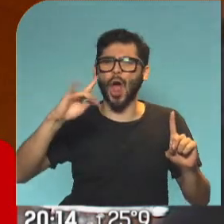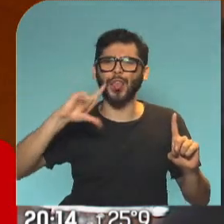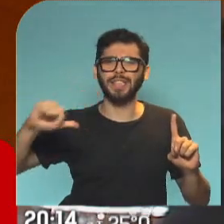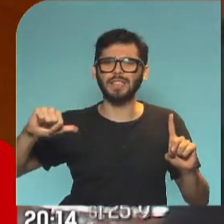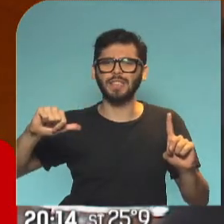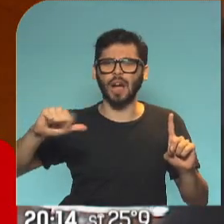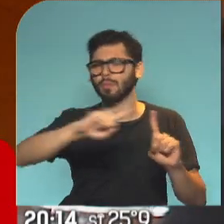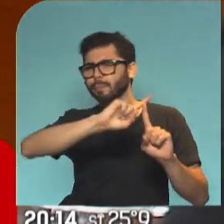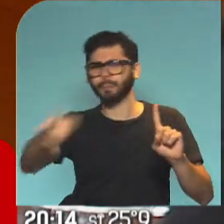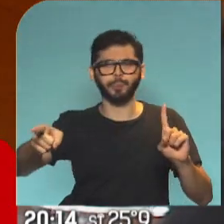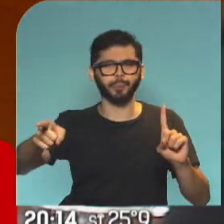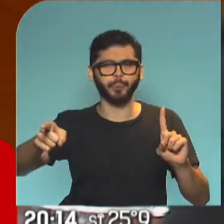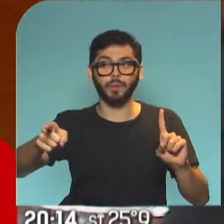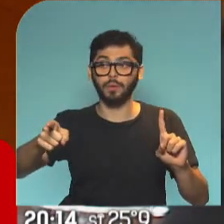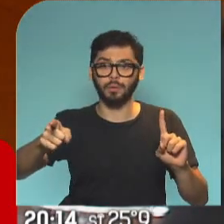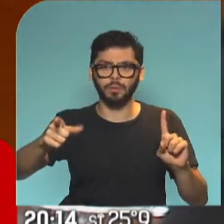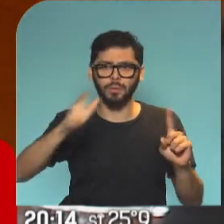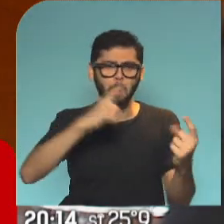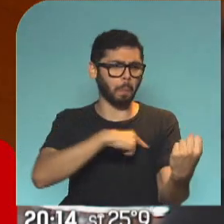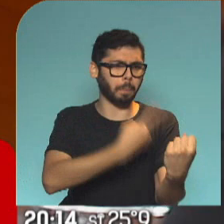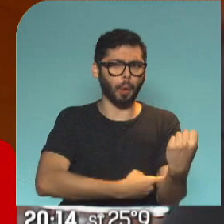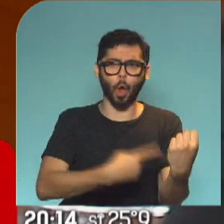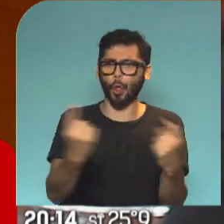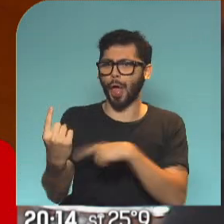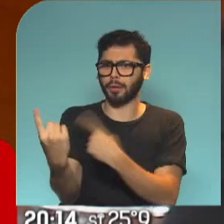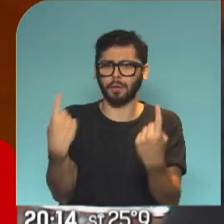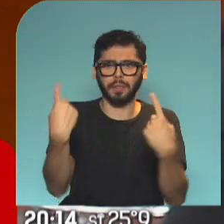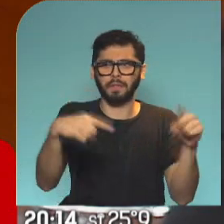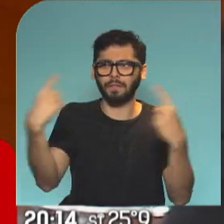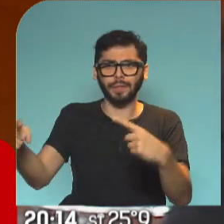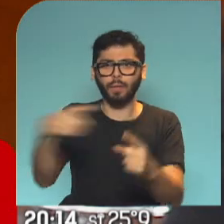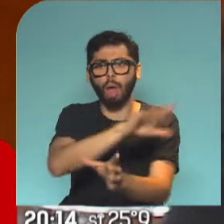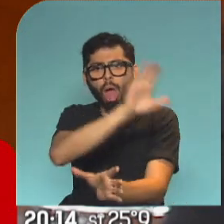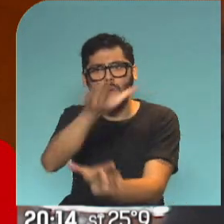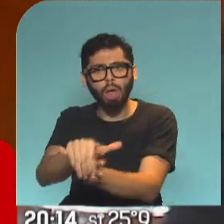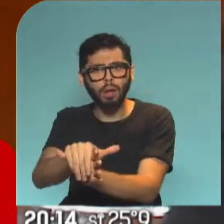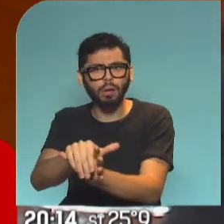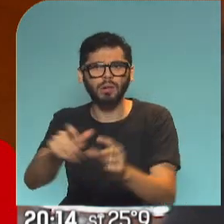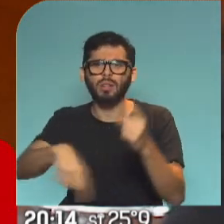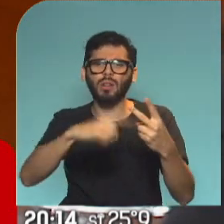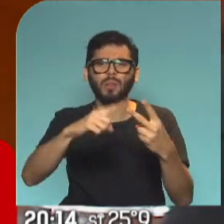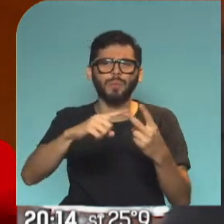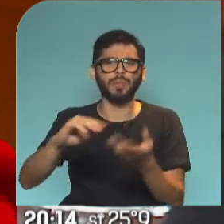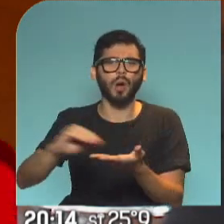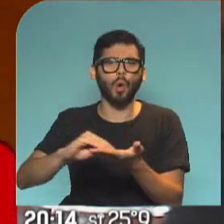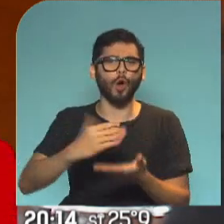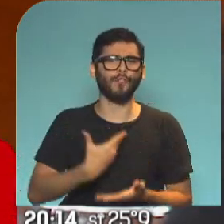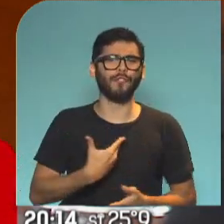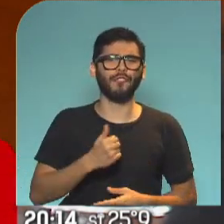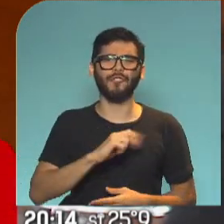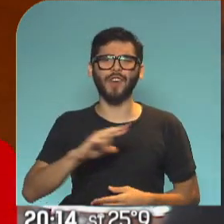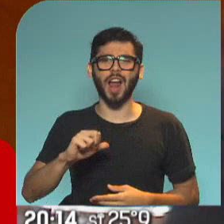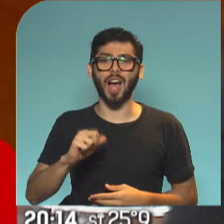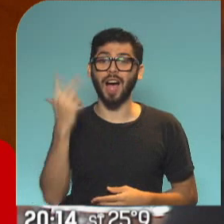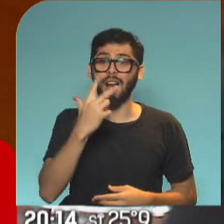una intromisión de un poder sobre otro me parece que es un intento de presión después nos encontramos con el doctor para que él hace una denuncia donde